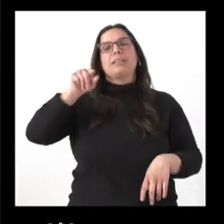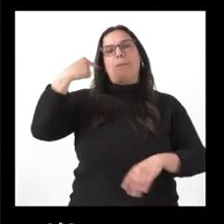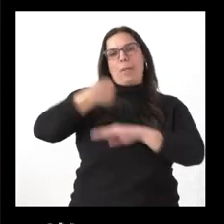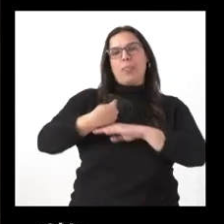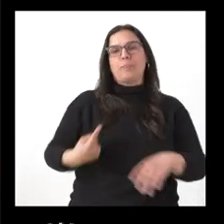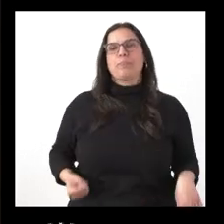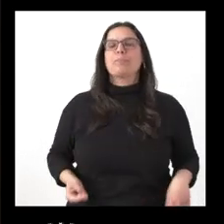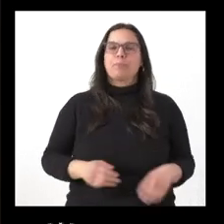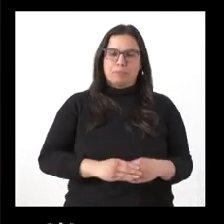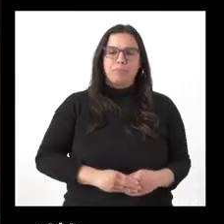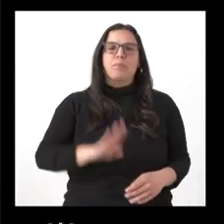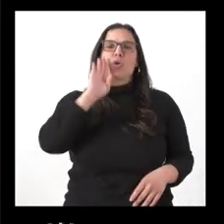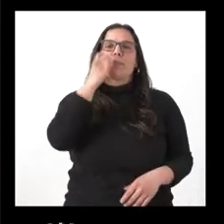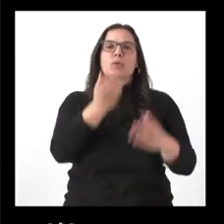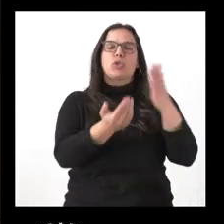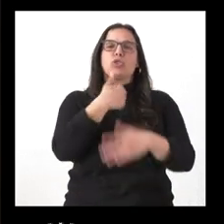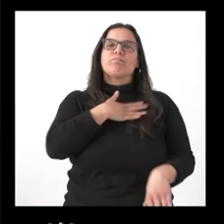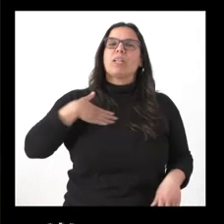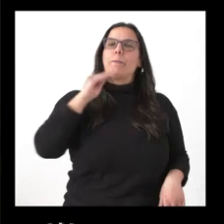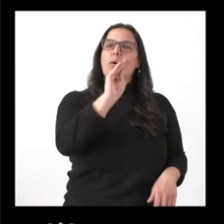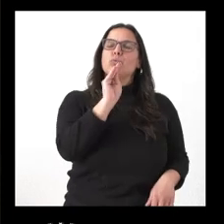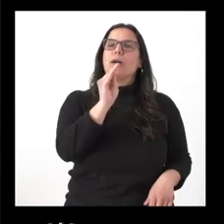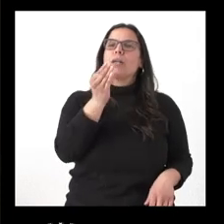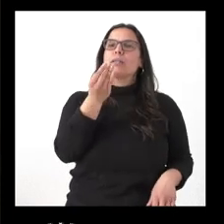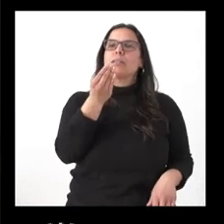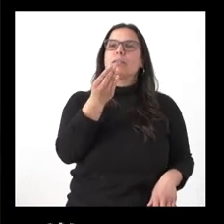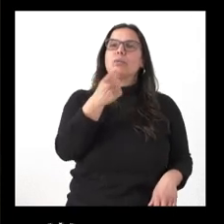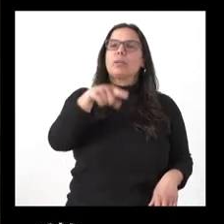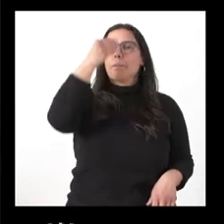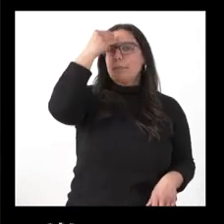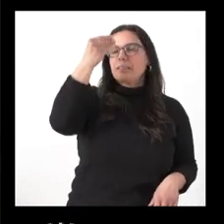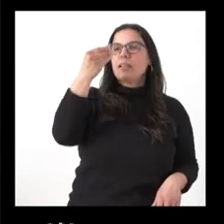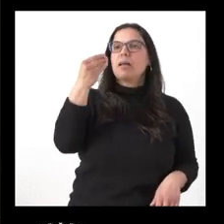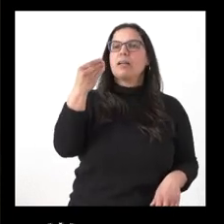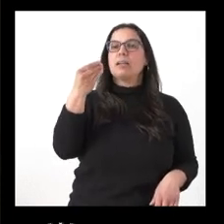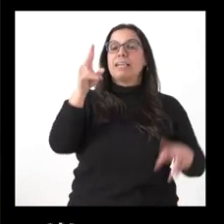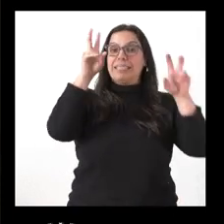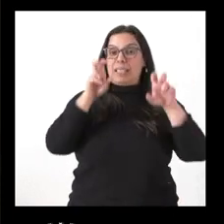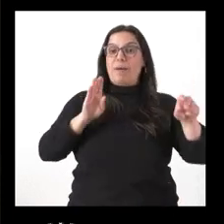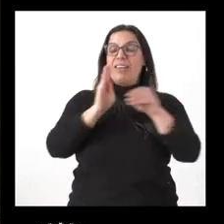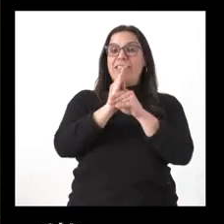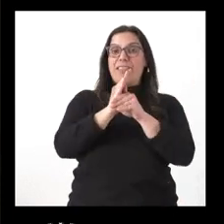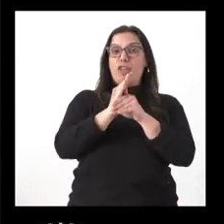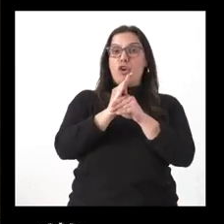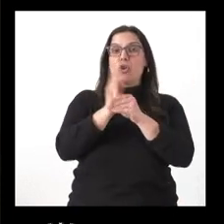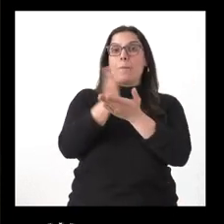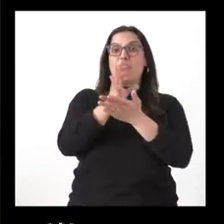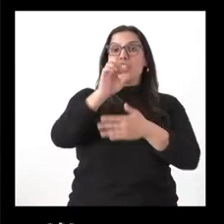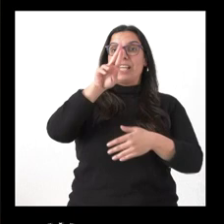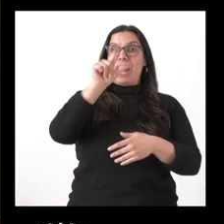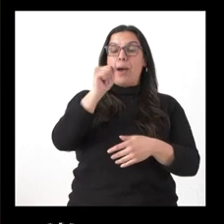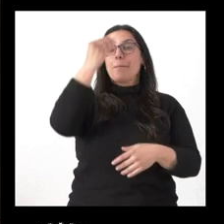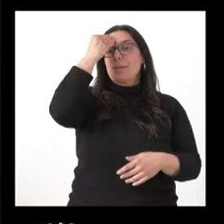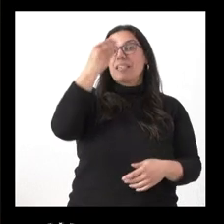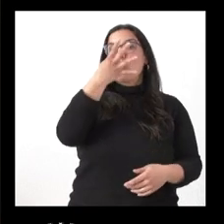Sí hola Buenos días Quería preguntarle si creen que van a ser suficientes sobre la financiación del serla si creen que van a ser suficientes esos